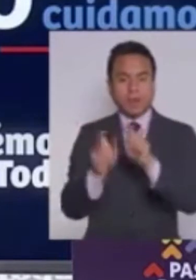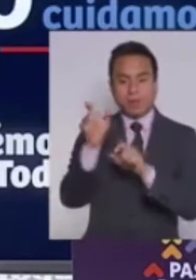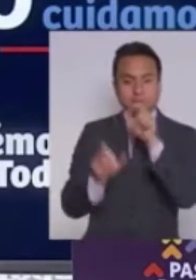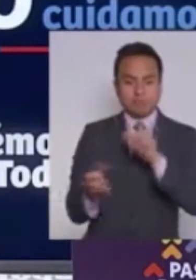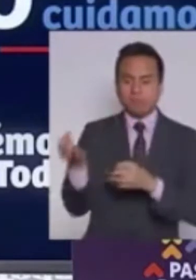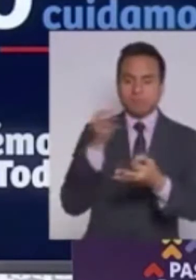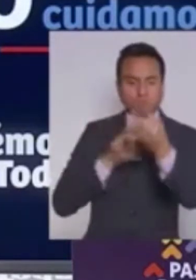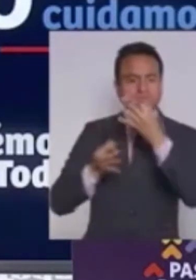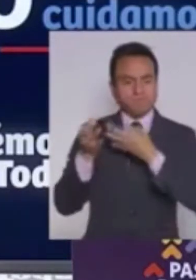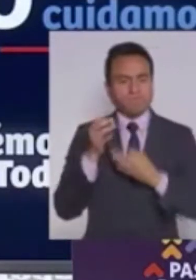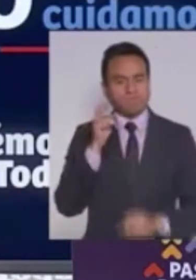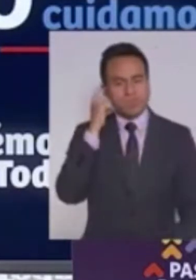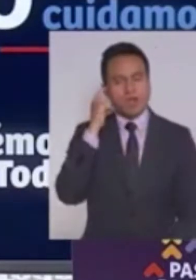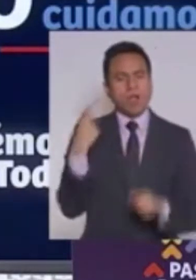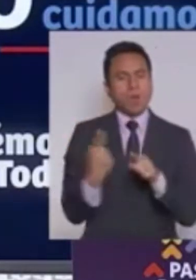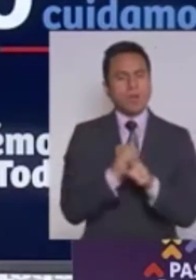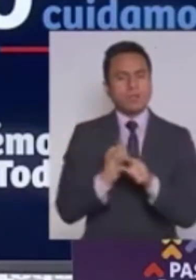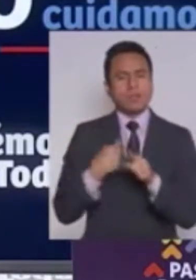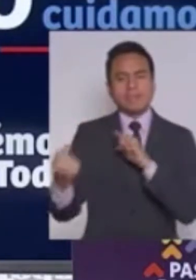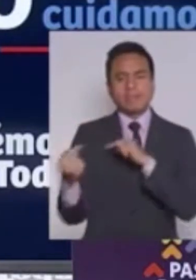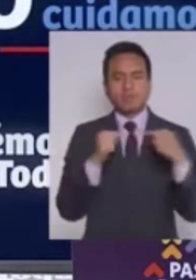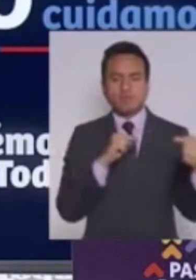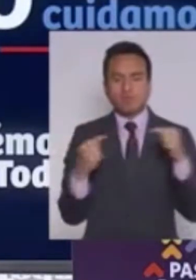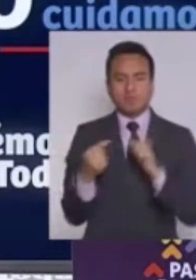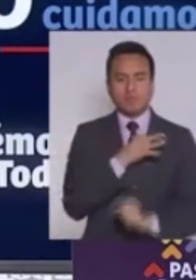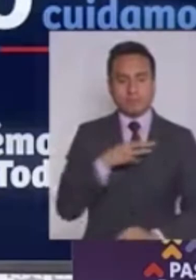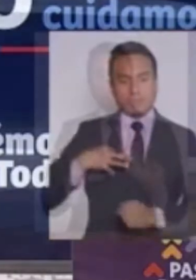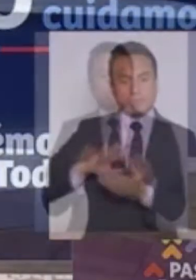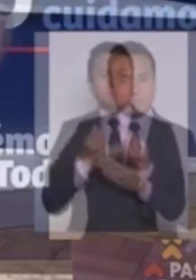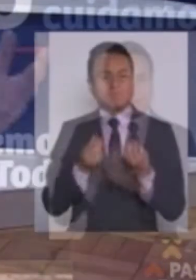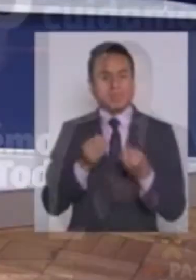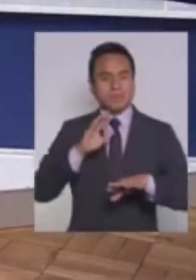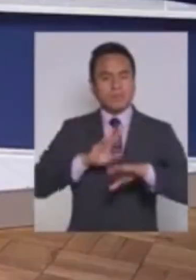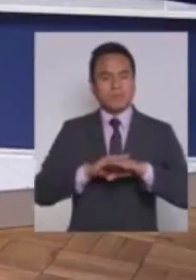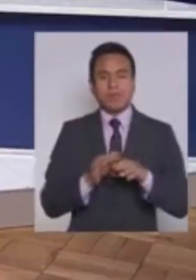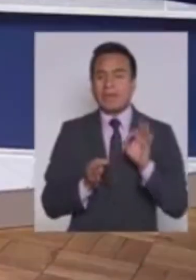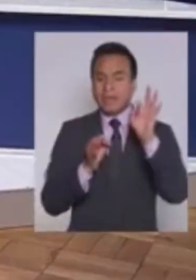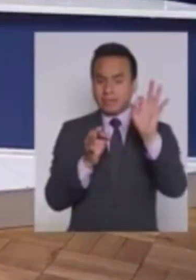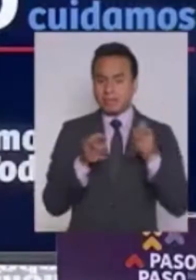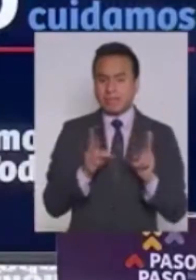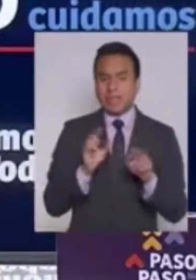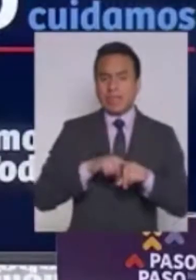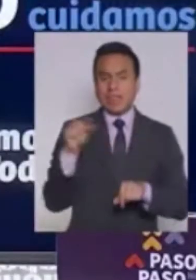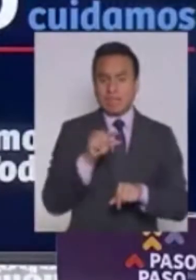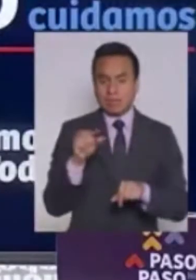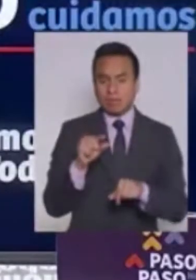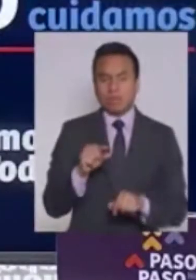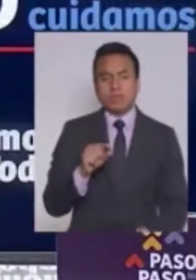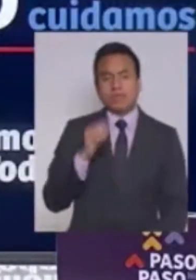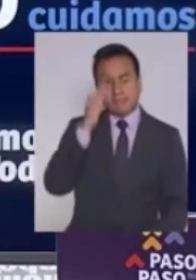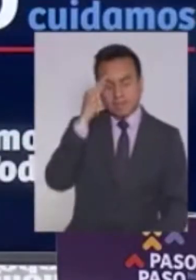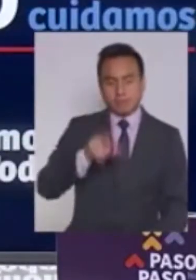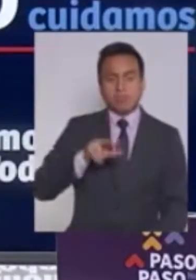autoridades, algunas personas, y en conversaciones y discusión con el Ministerio de Salud. Ese permiso especial transitorio